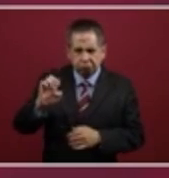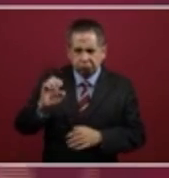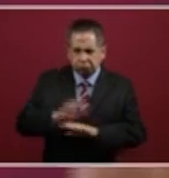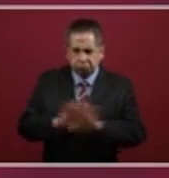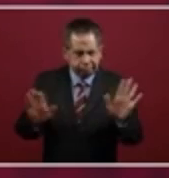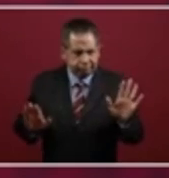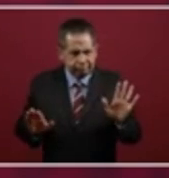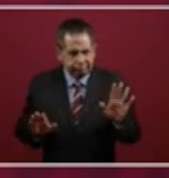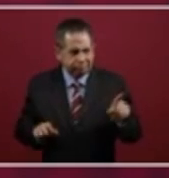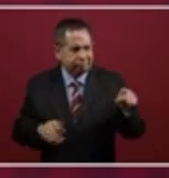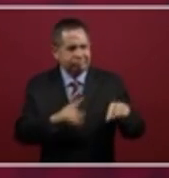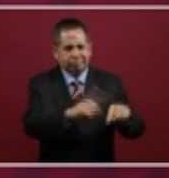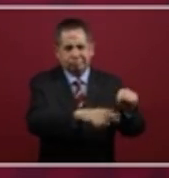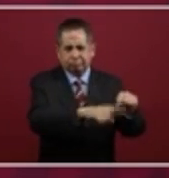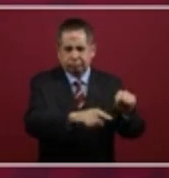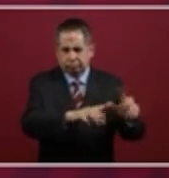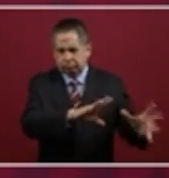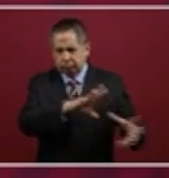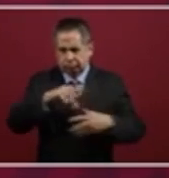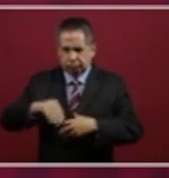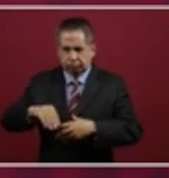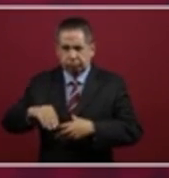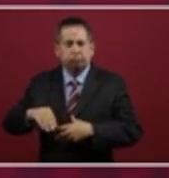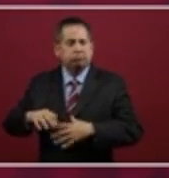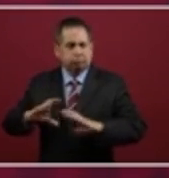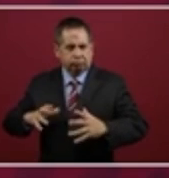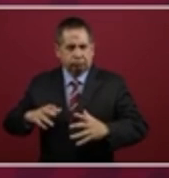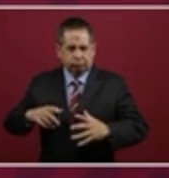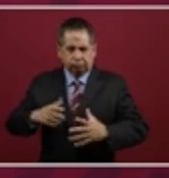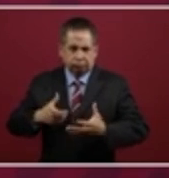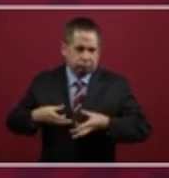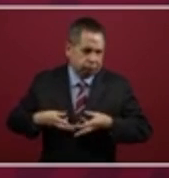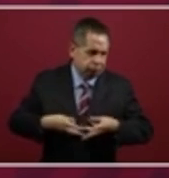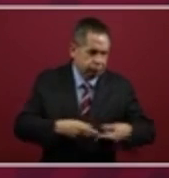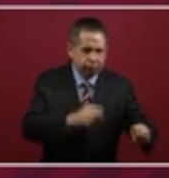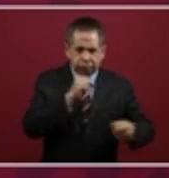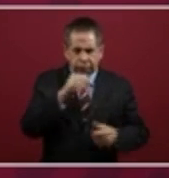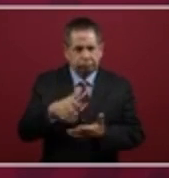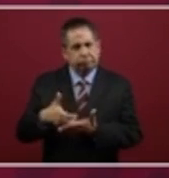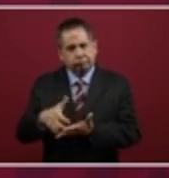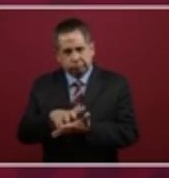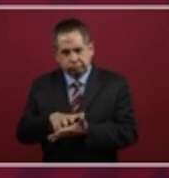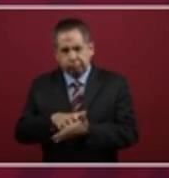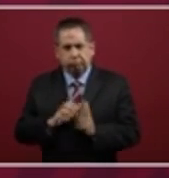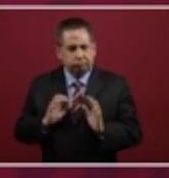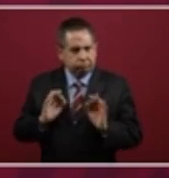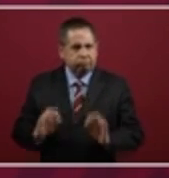este es un acuerdo para que haya austeridad, no seguir